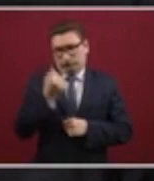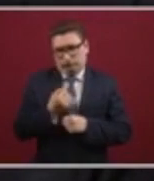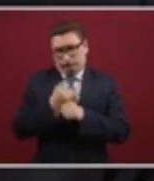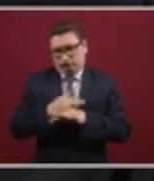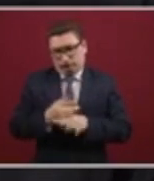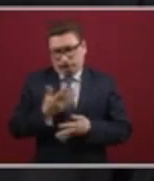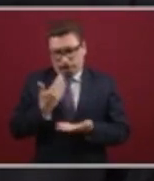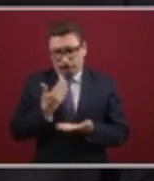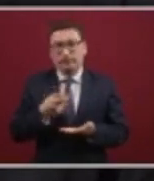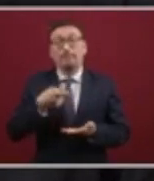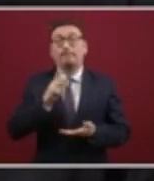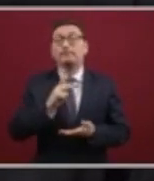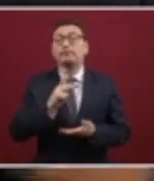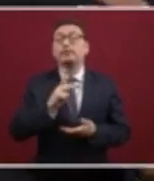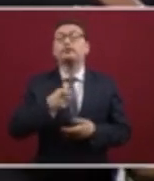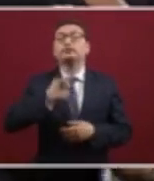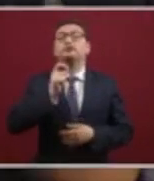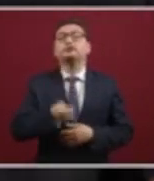significan